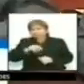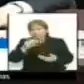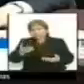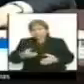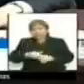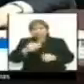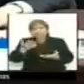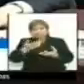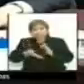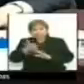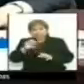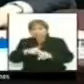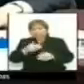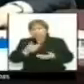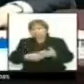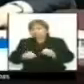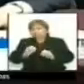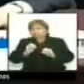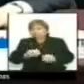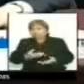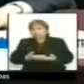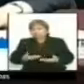irse? Renuncien, pues. Porque